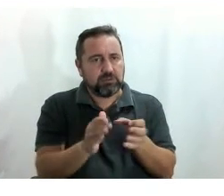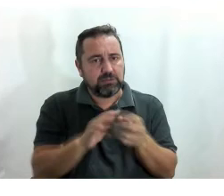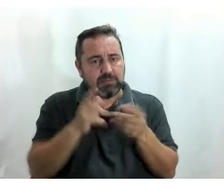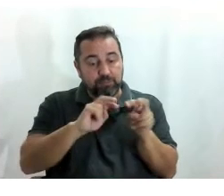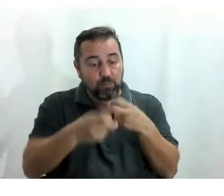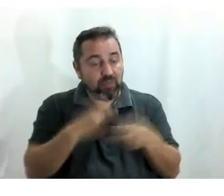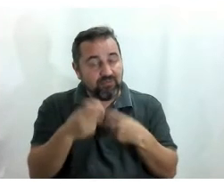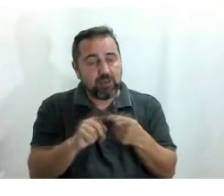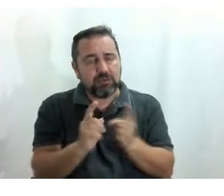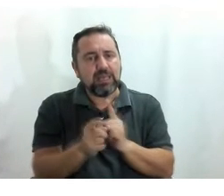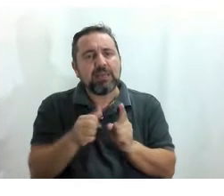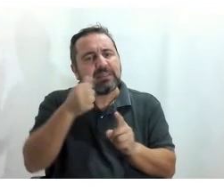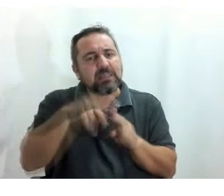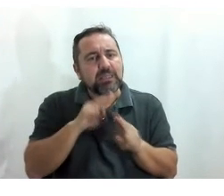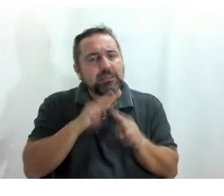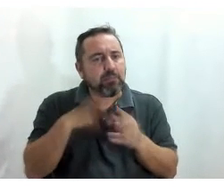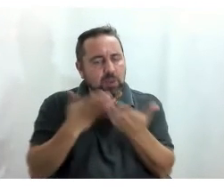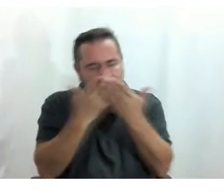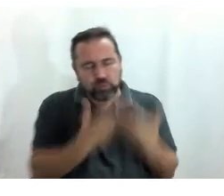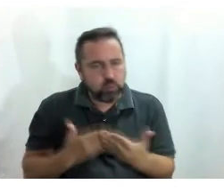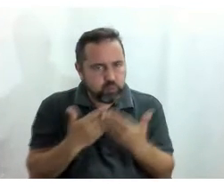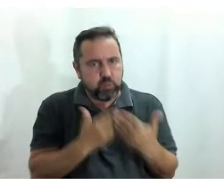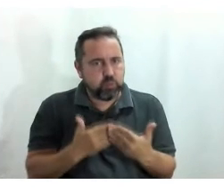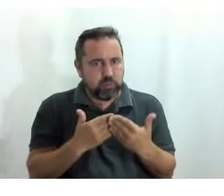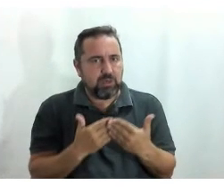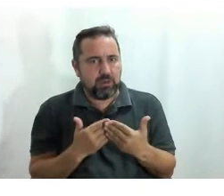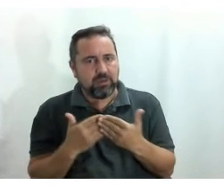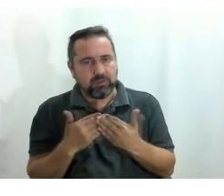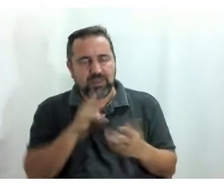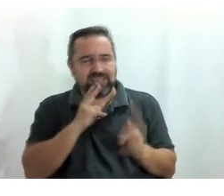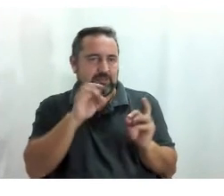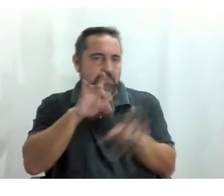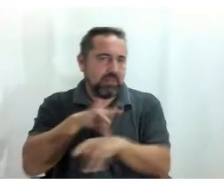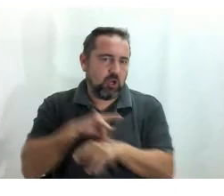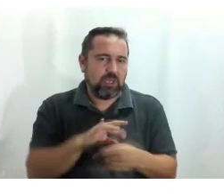más importantes para estudiar estas patologías.